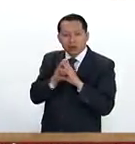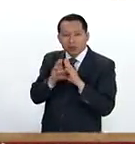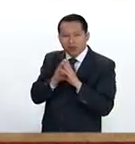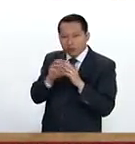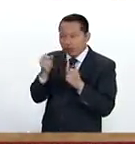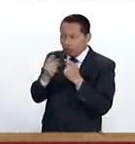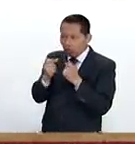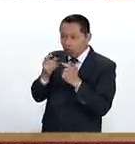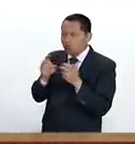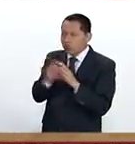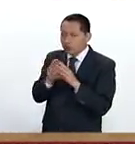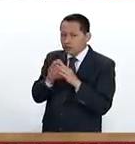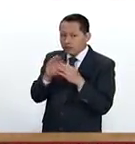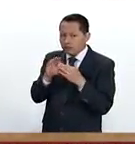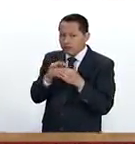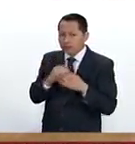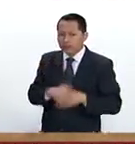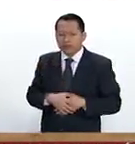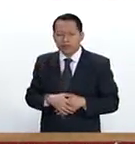algunos conocidos. Fíjate que, por ejemplo,